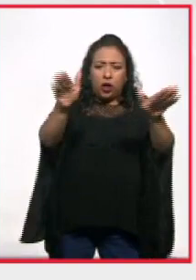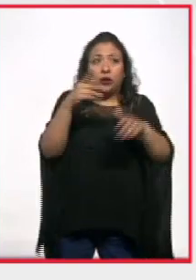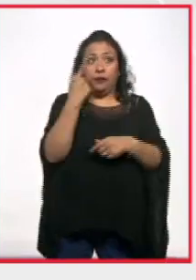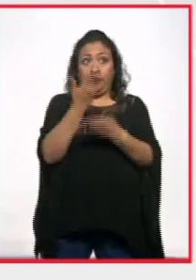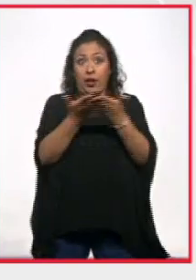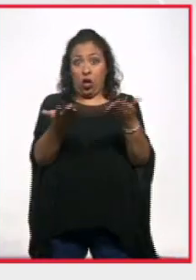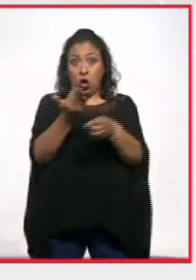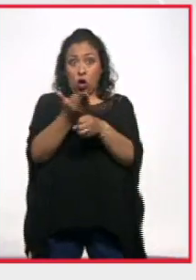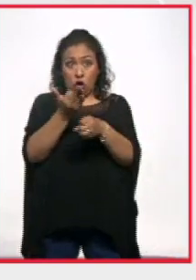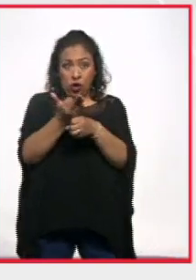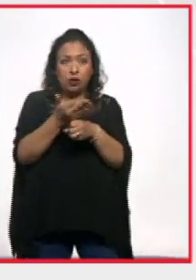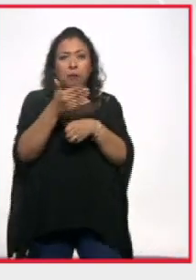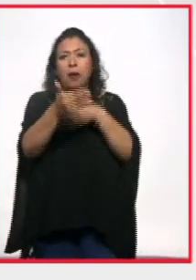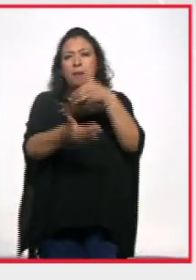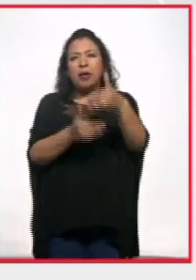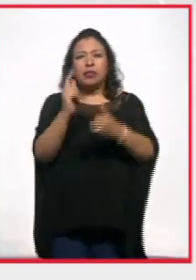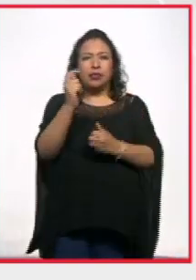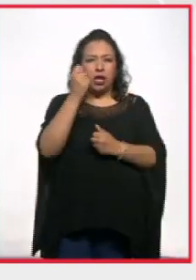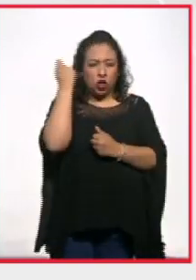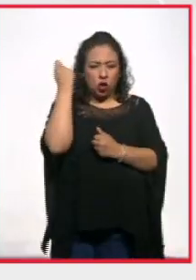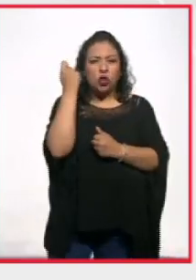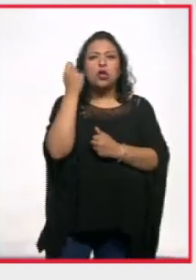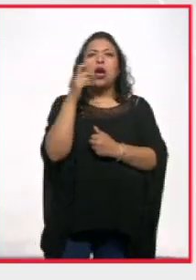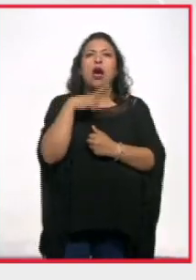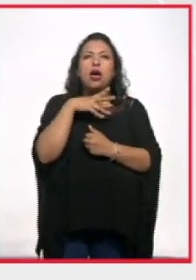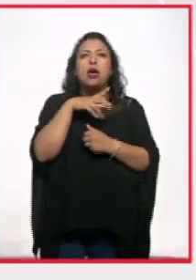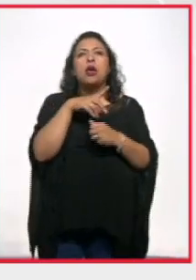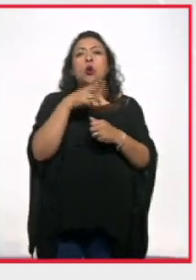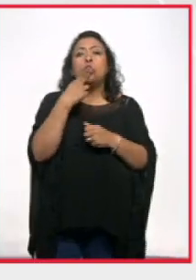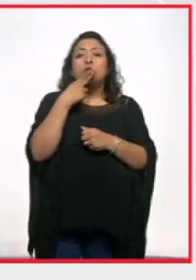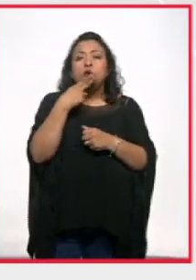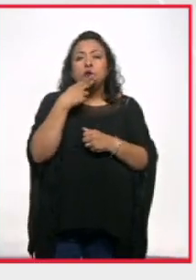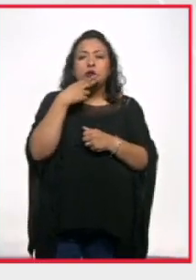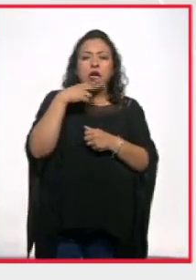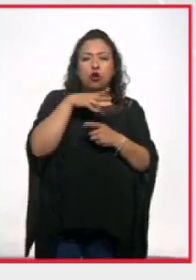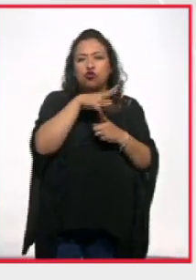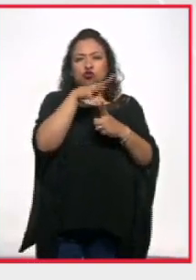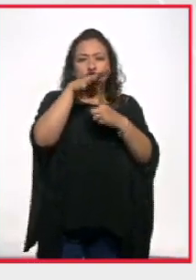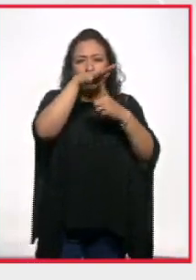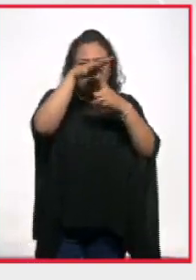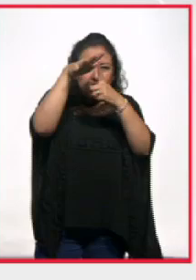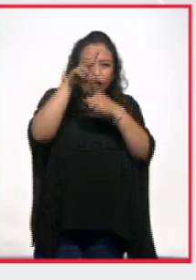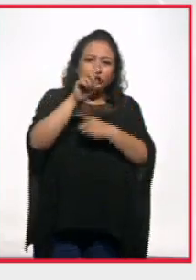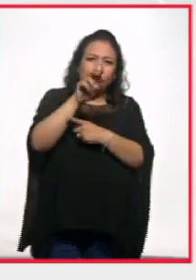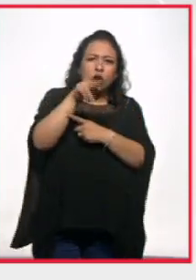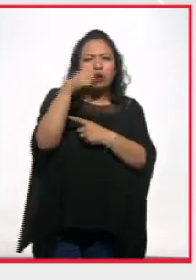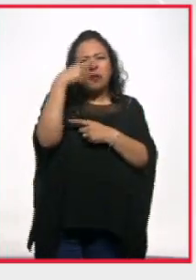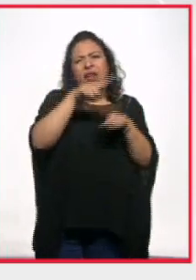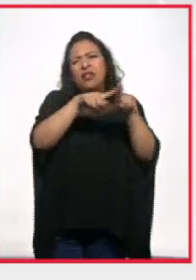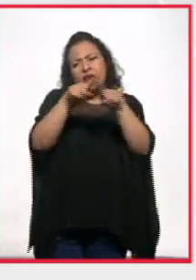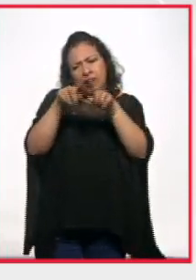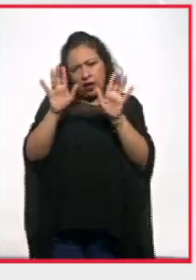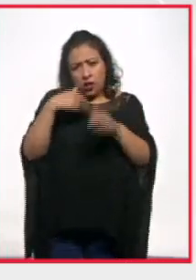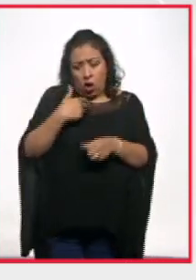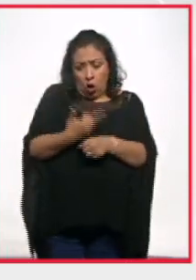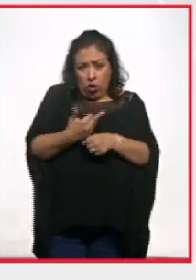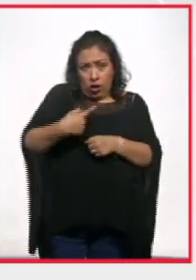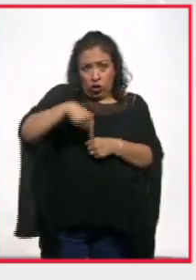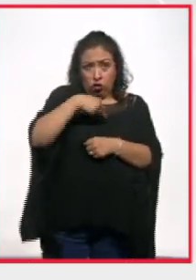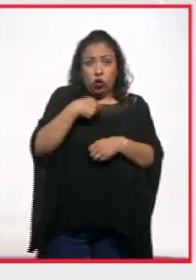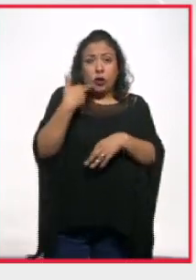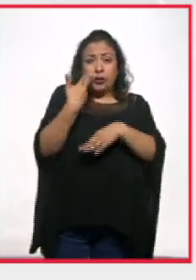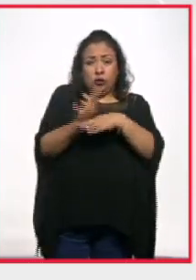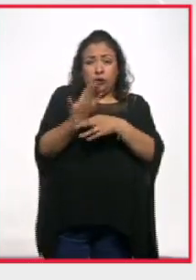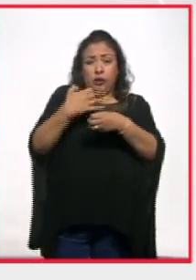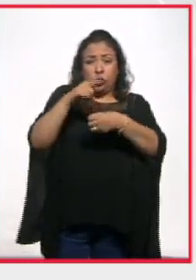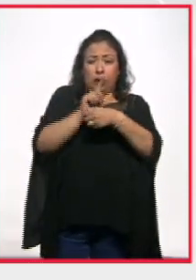actualmente, conforme va avanzando la tecnología, se van ocupando los drones para diferentes situaciones. Ahorita nosotros, como